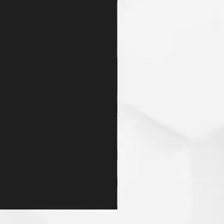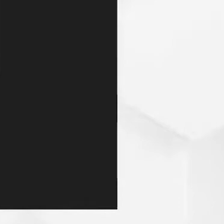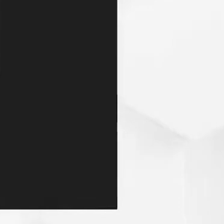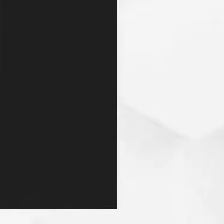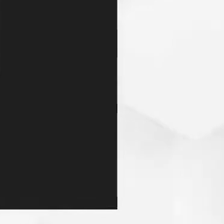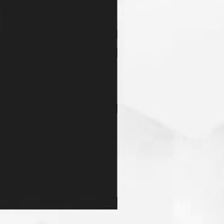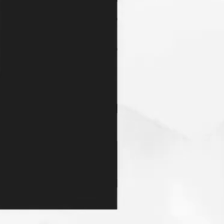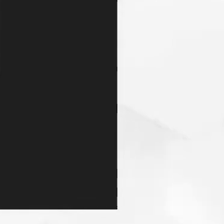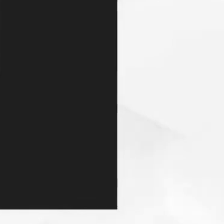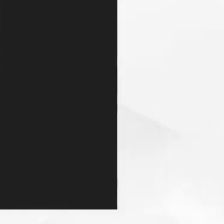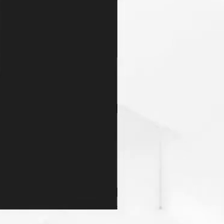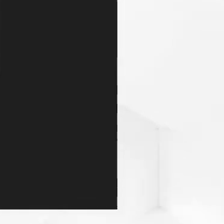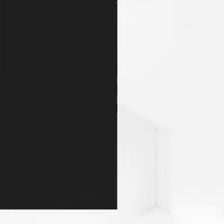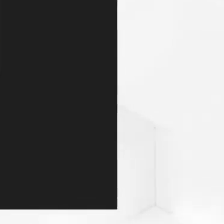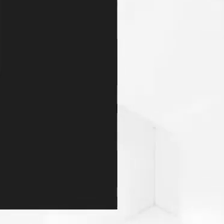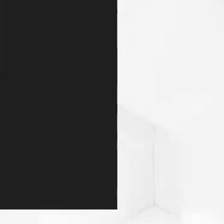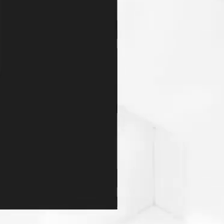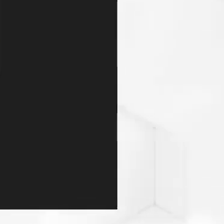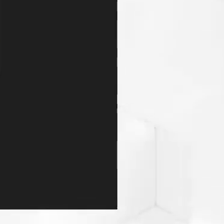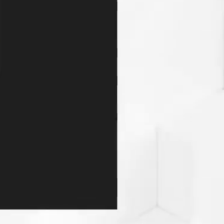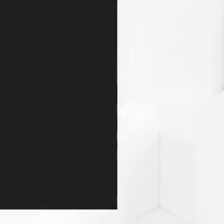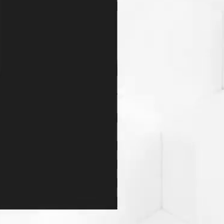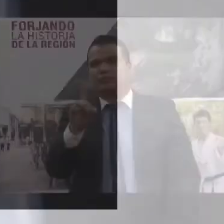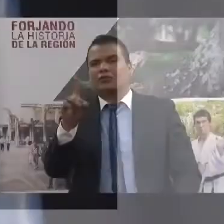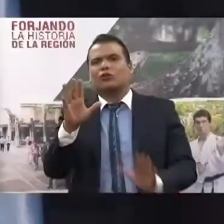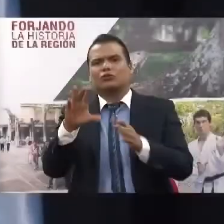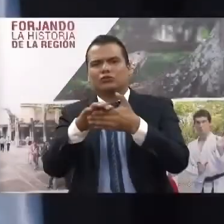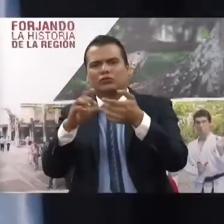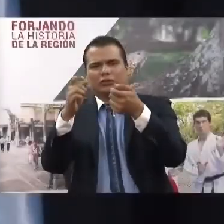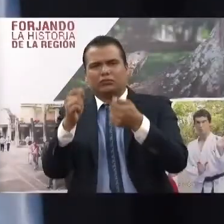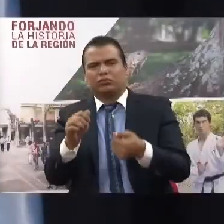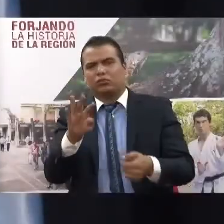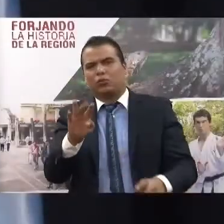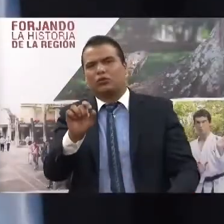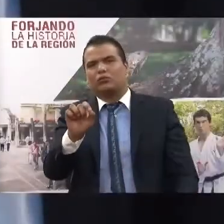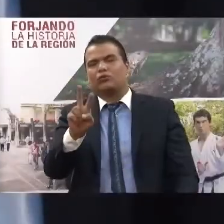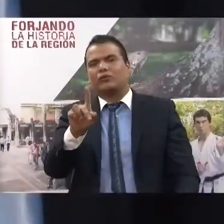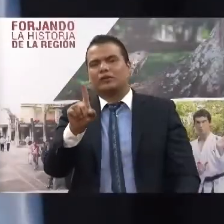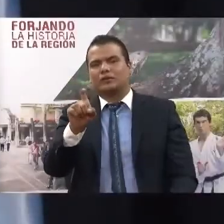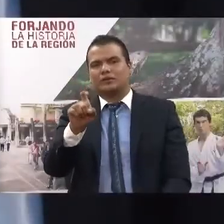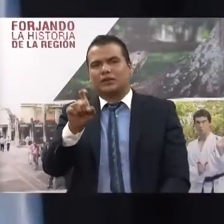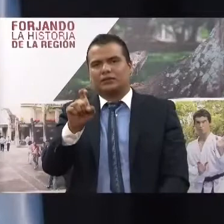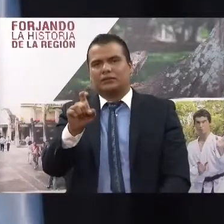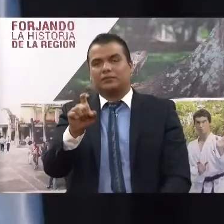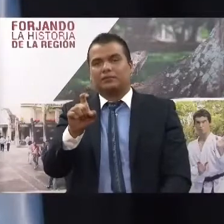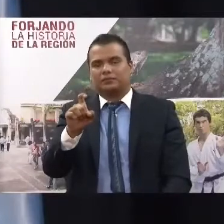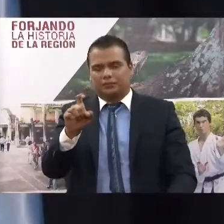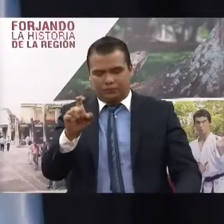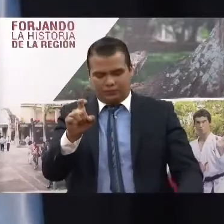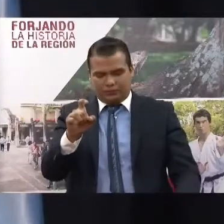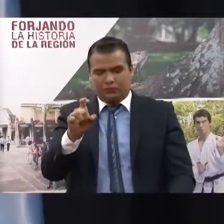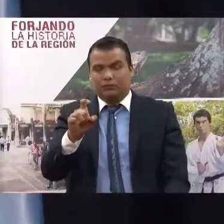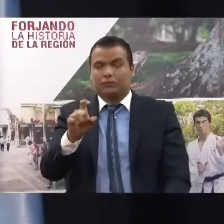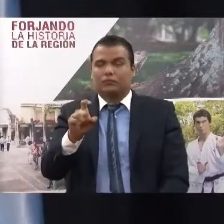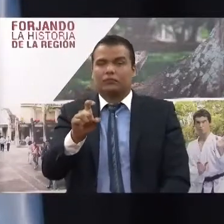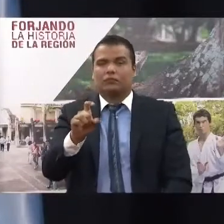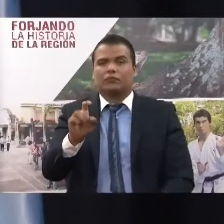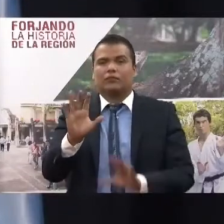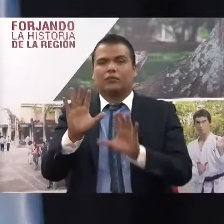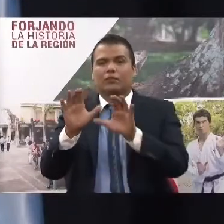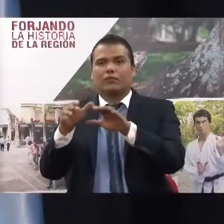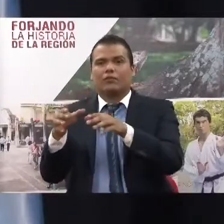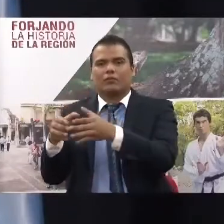Información, Eduardo Steven Jaramillo Aguirre, con un promedio de 4.26. Sede Jumbo, Facultad